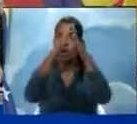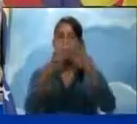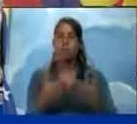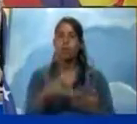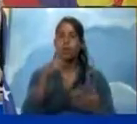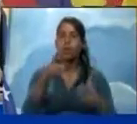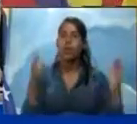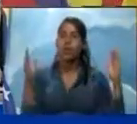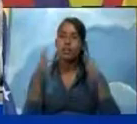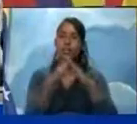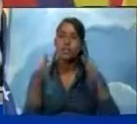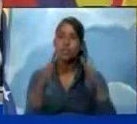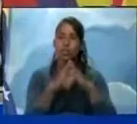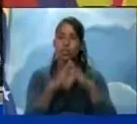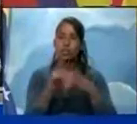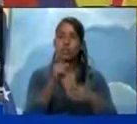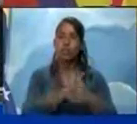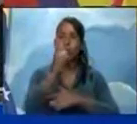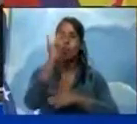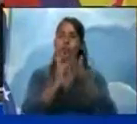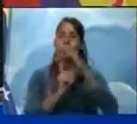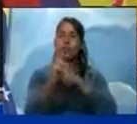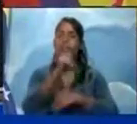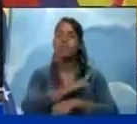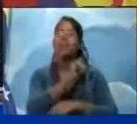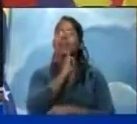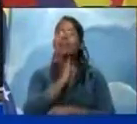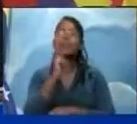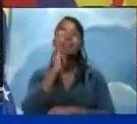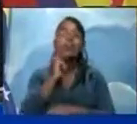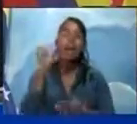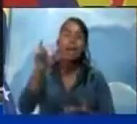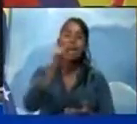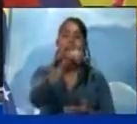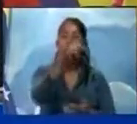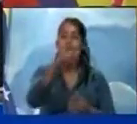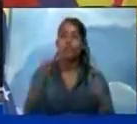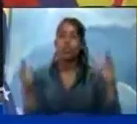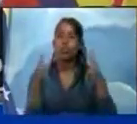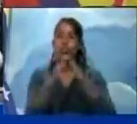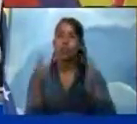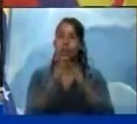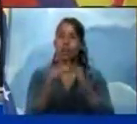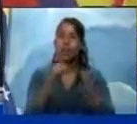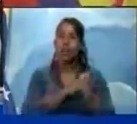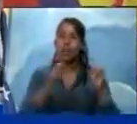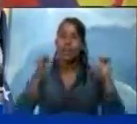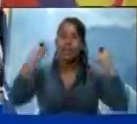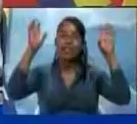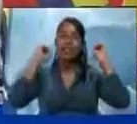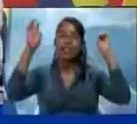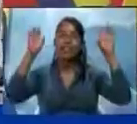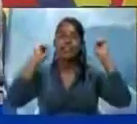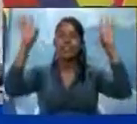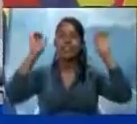bíblico en tu casa, los profesores de Israel enseñándote en tu casa. ¡Yeah!